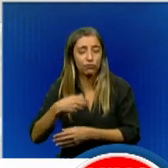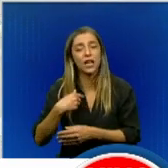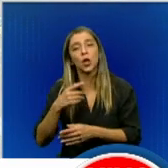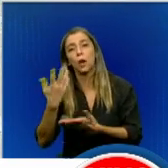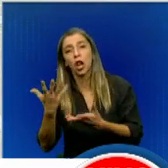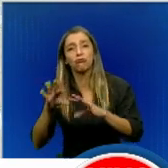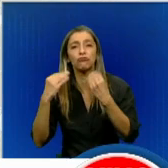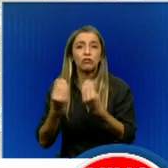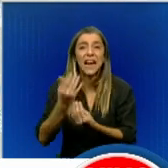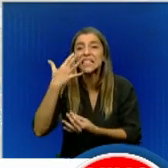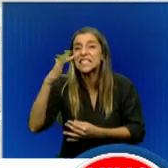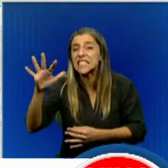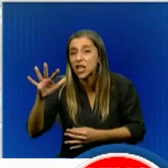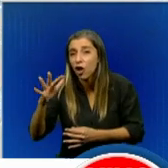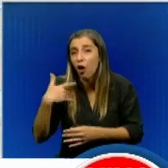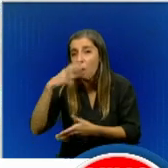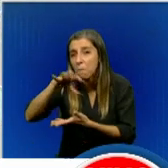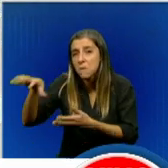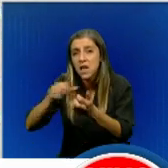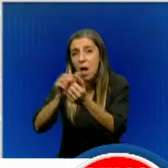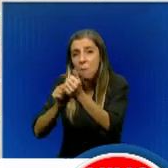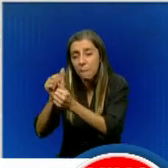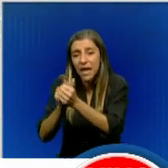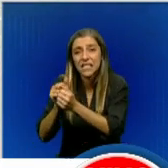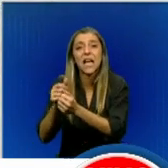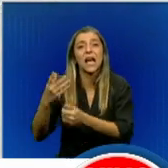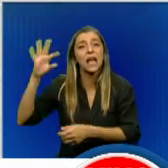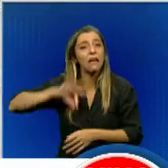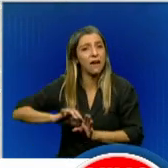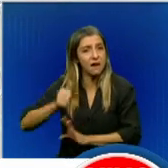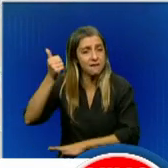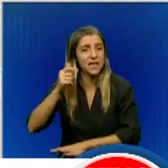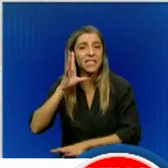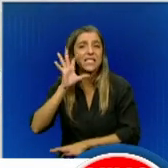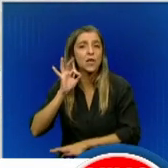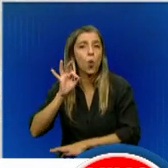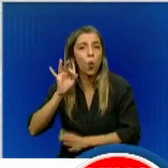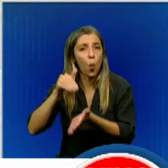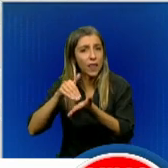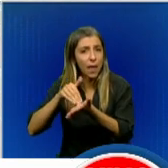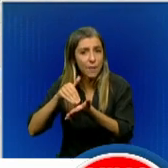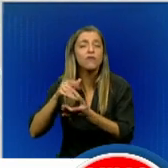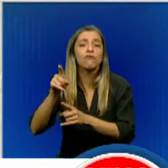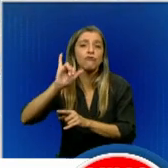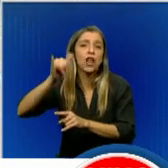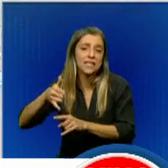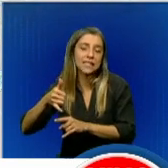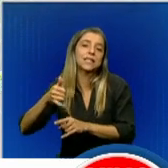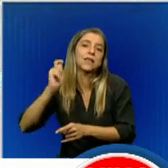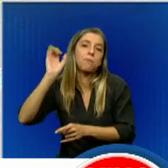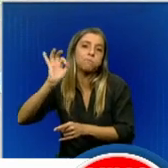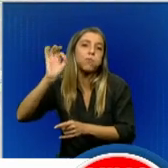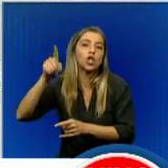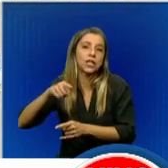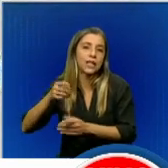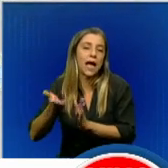5.000 empresas con las mayores ganancias superiores a los 50 millones afrontarán la alícuota más elevada del